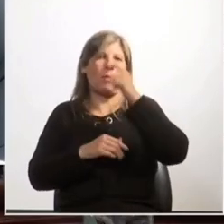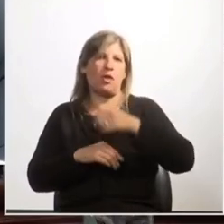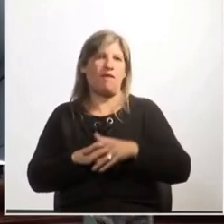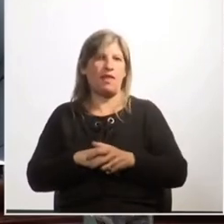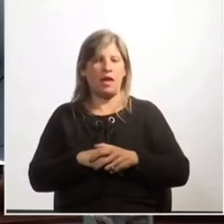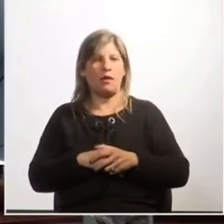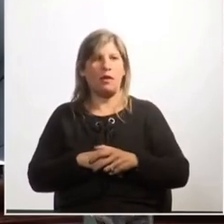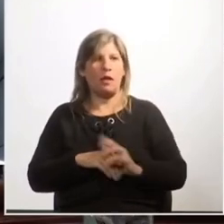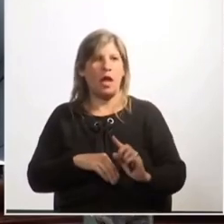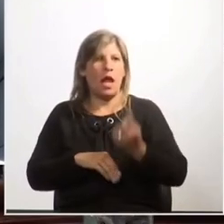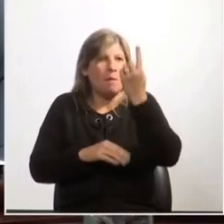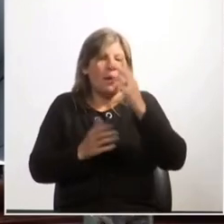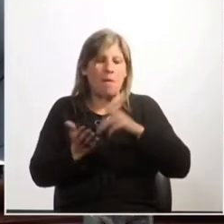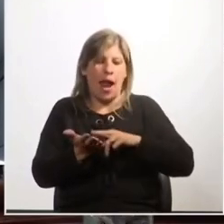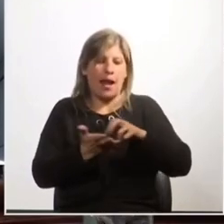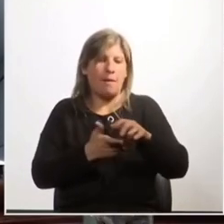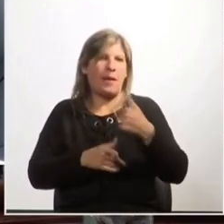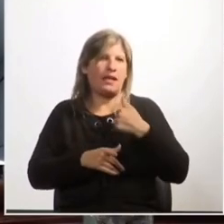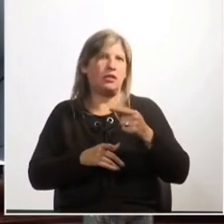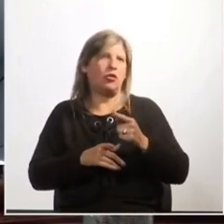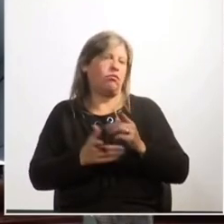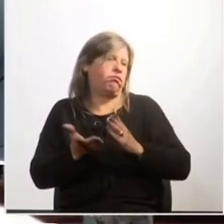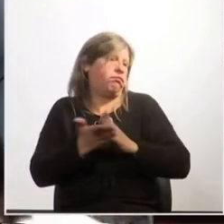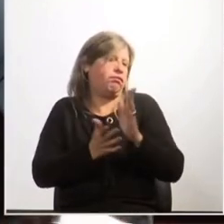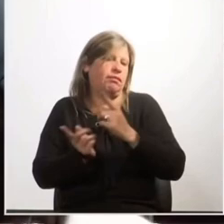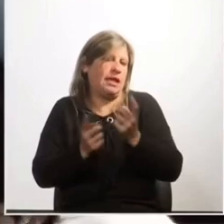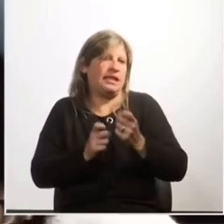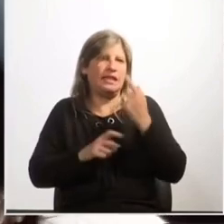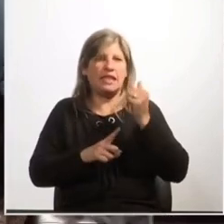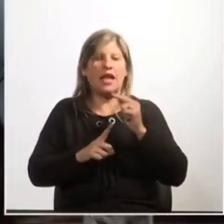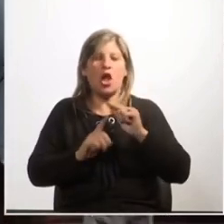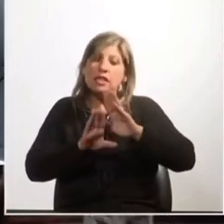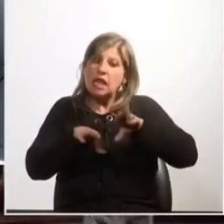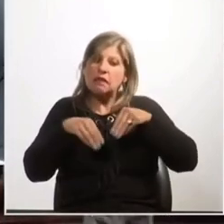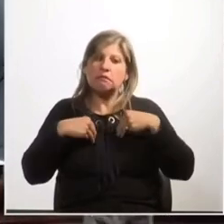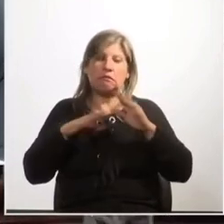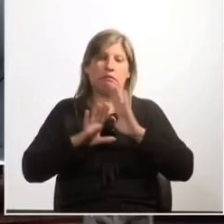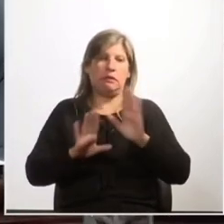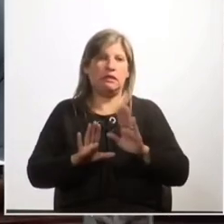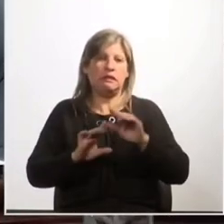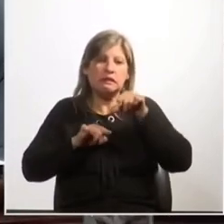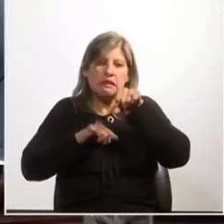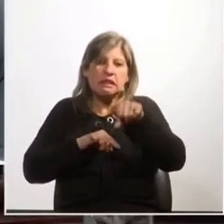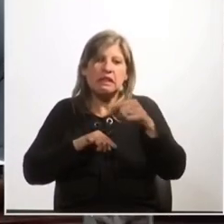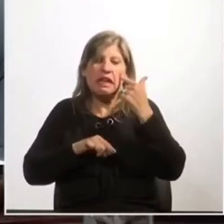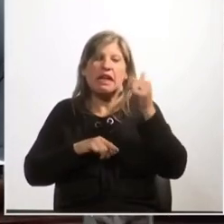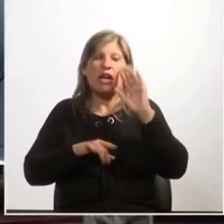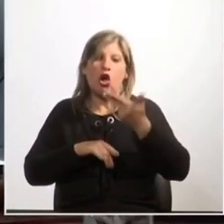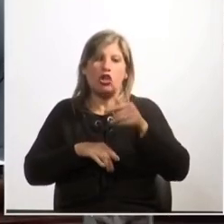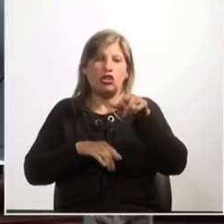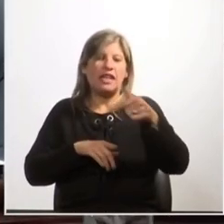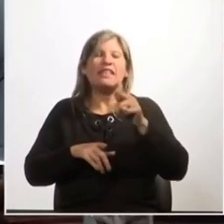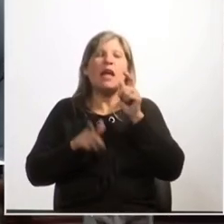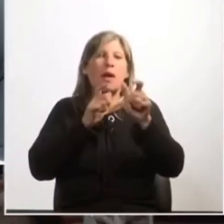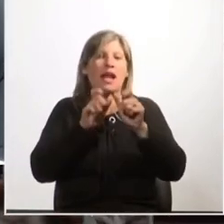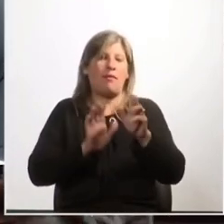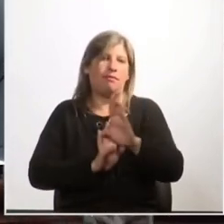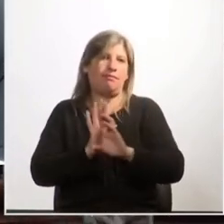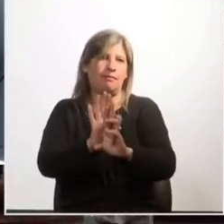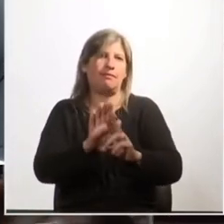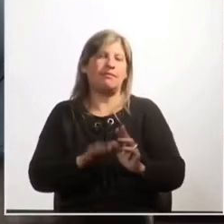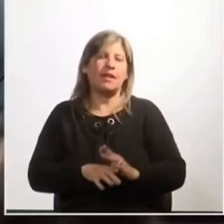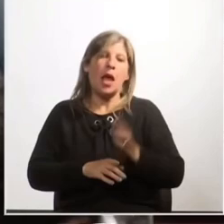El primer paso, ineludible, es admitir lo que estas palabras representan. Mientras ello